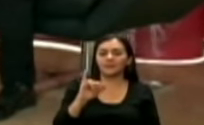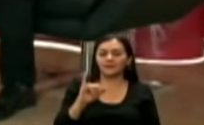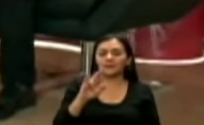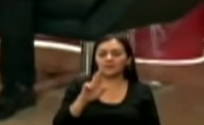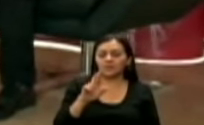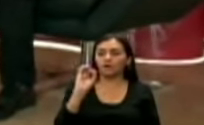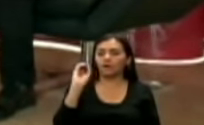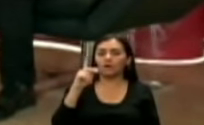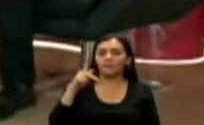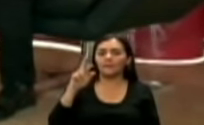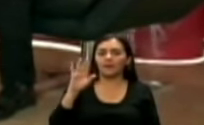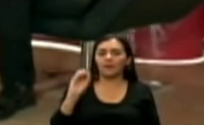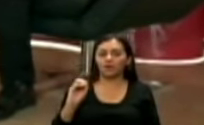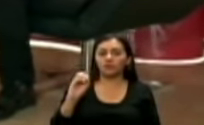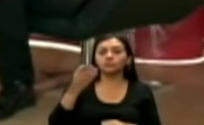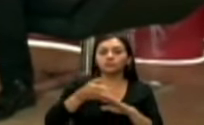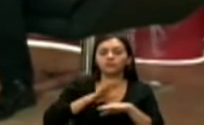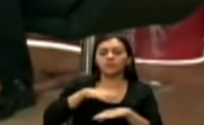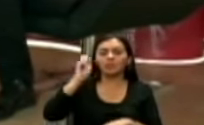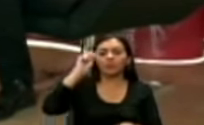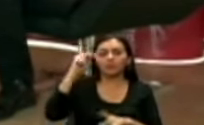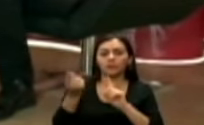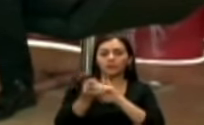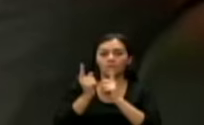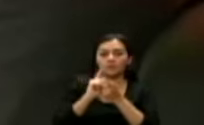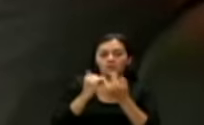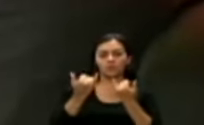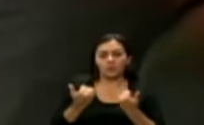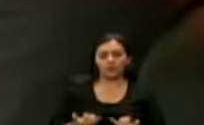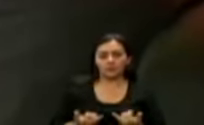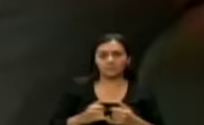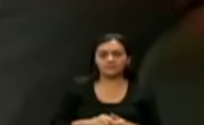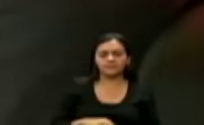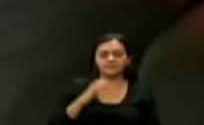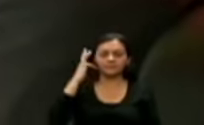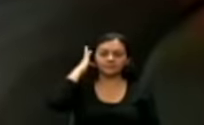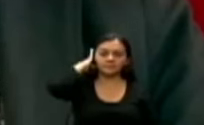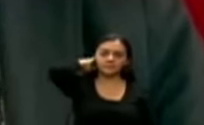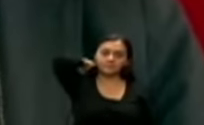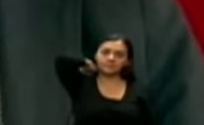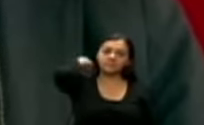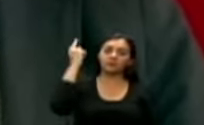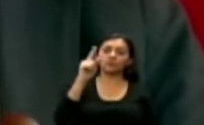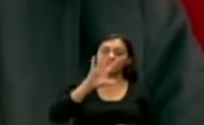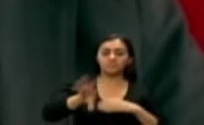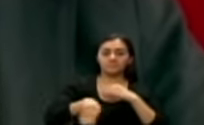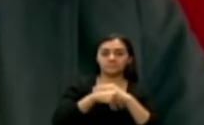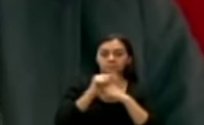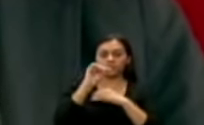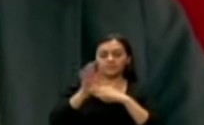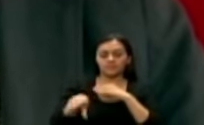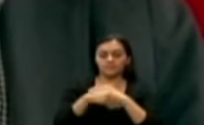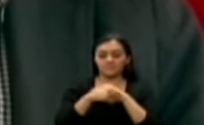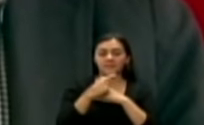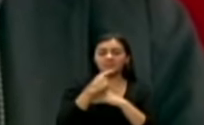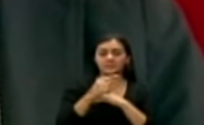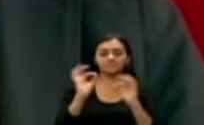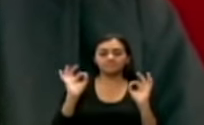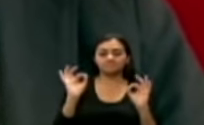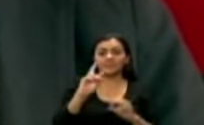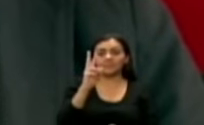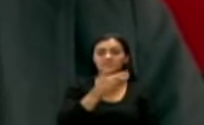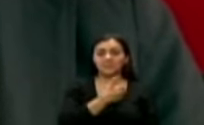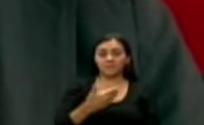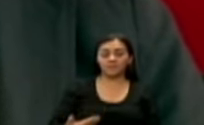respecto a este encuentro y a lo que puede significar en las actuales circunstancias. Yo agregaría un elemento que no planteó el